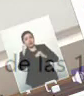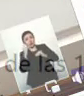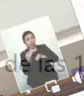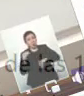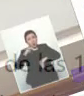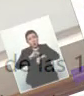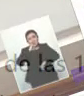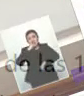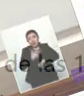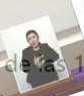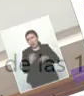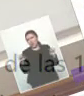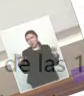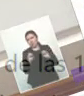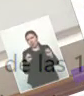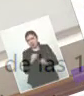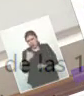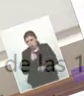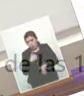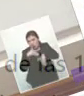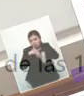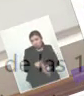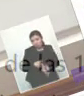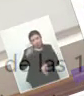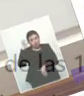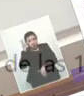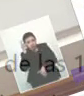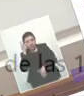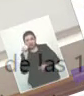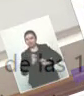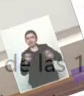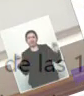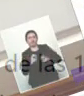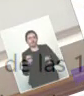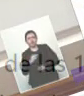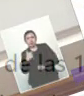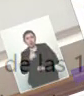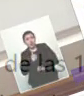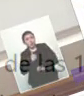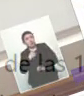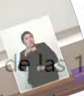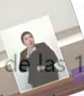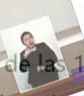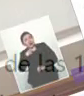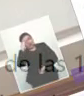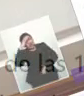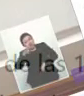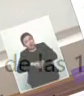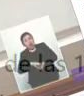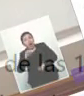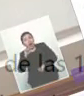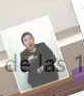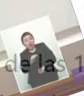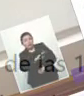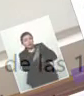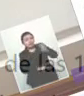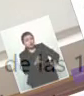del incendio en la bodega contigua de la guardería ABC, ubicada en Hermosillo, Sonora, y propiedad en sociedad con otras personas